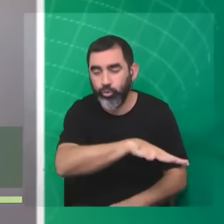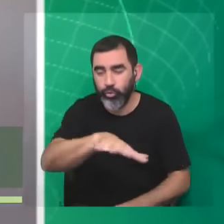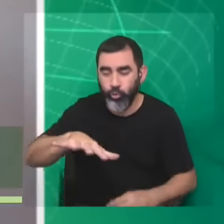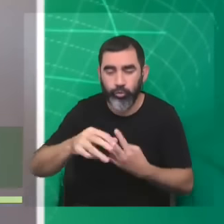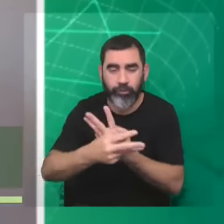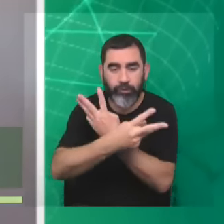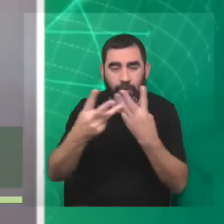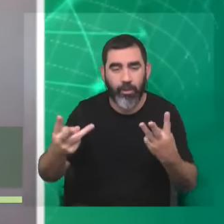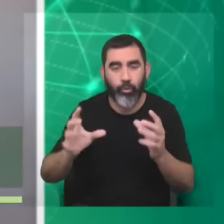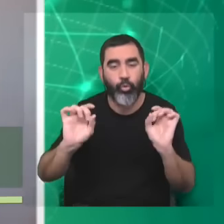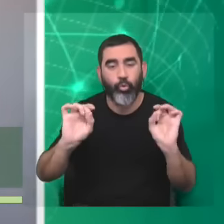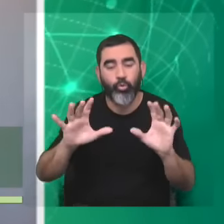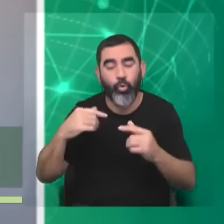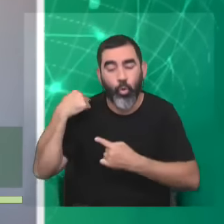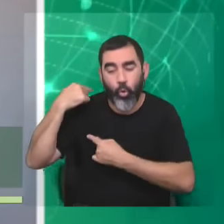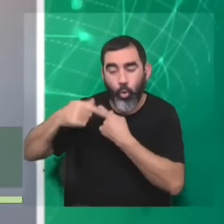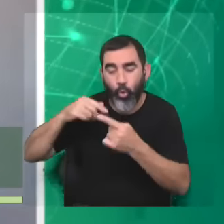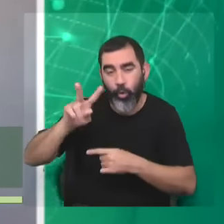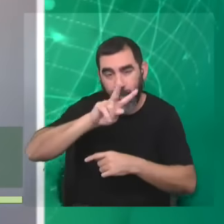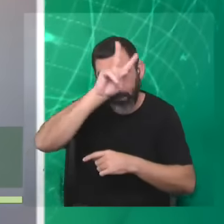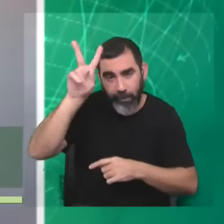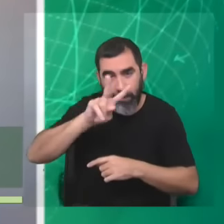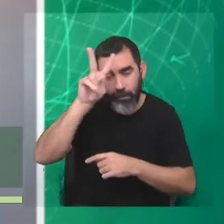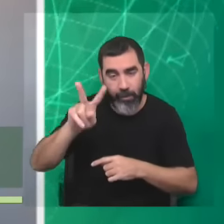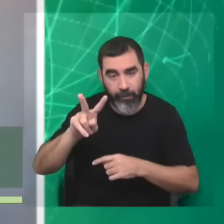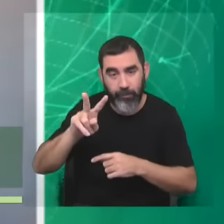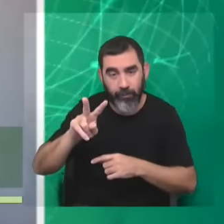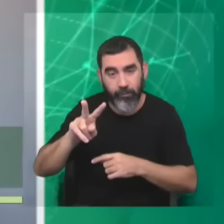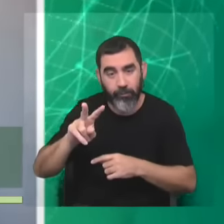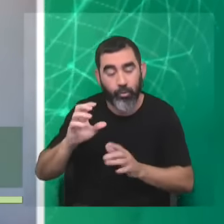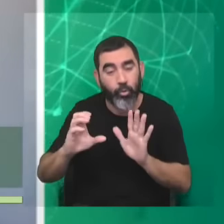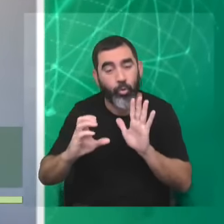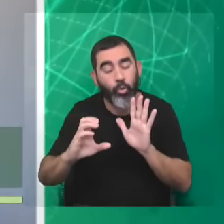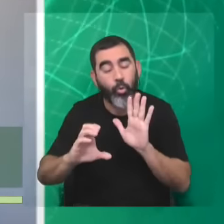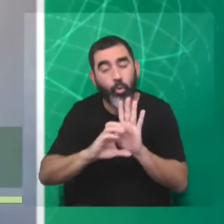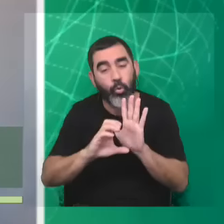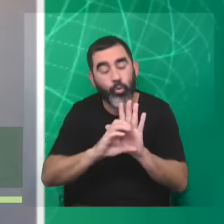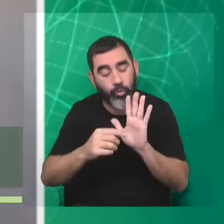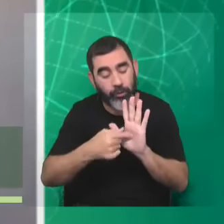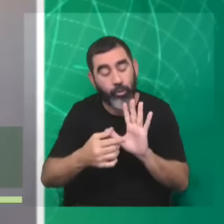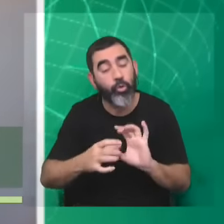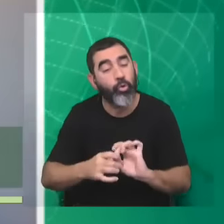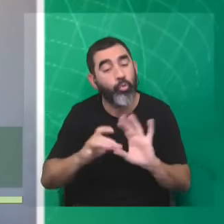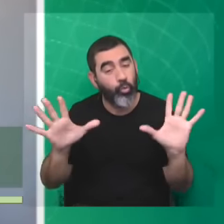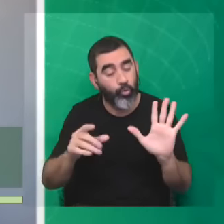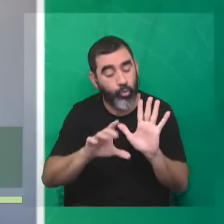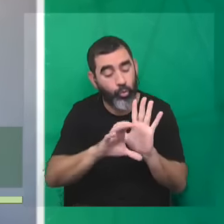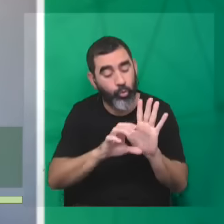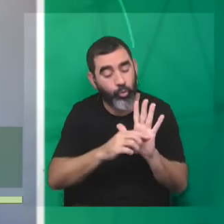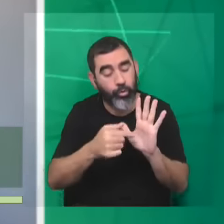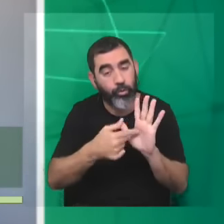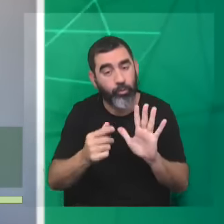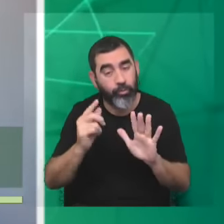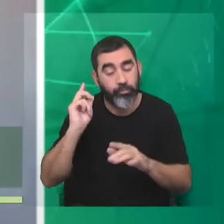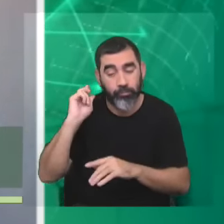solo como como originario sino que esto la Constitución es Clara la Constitución deja el